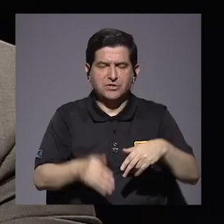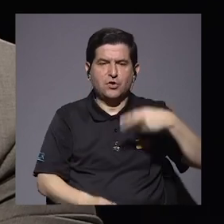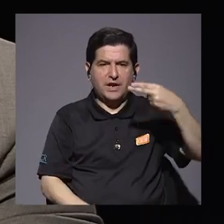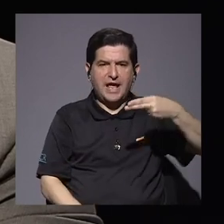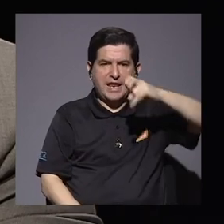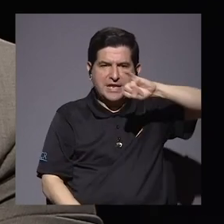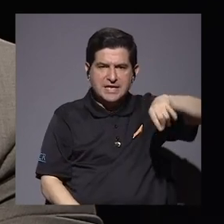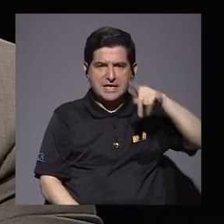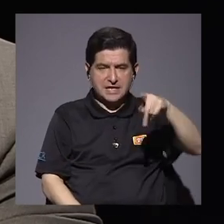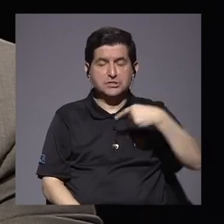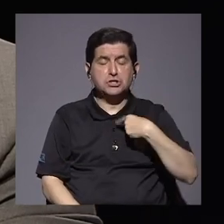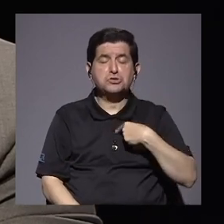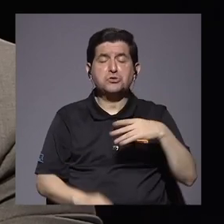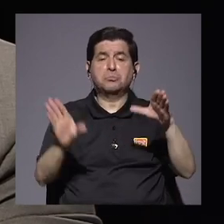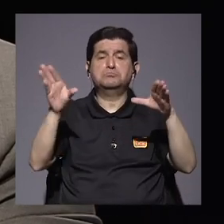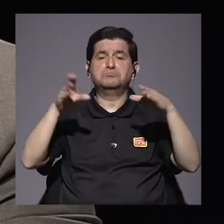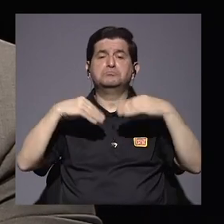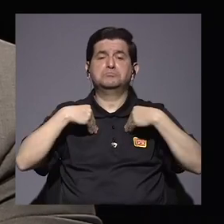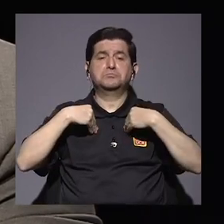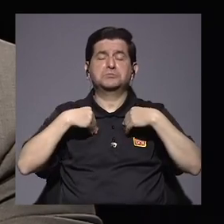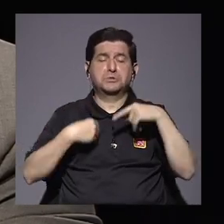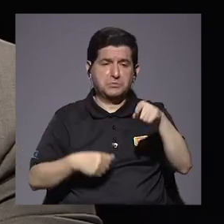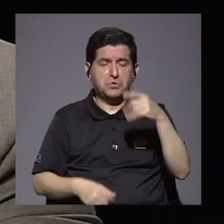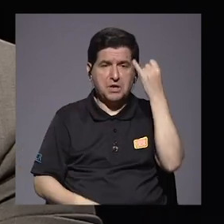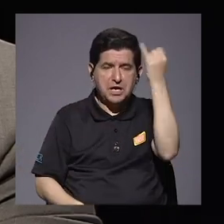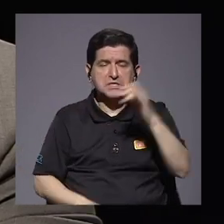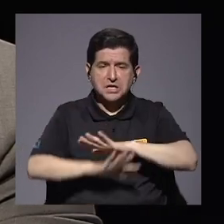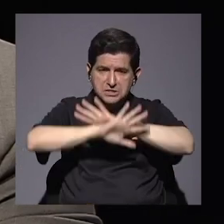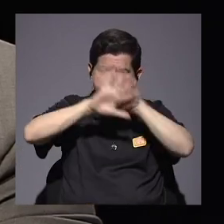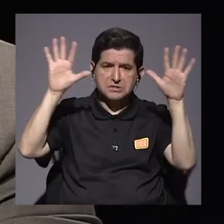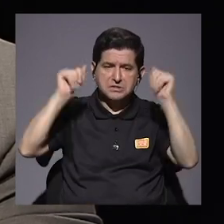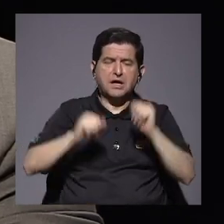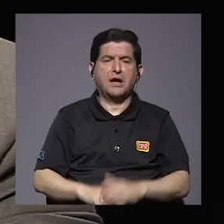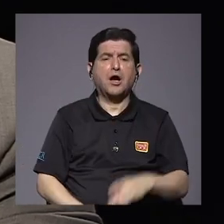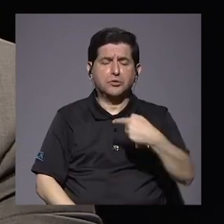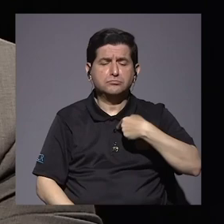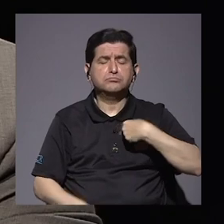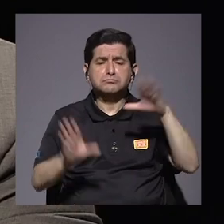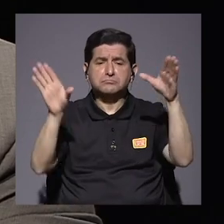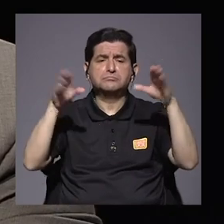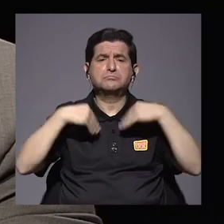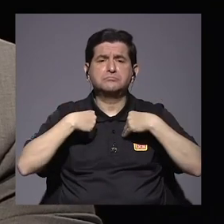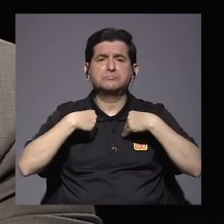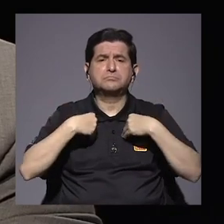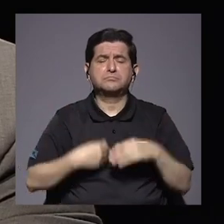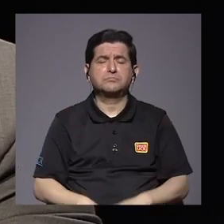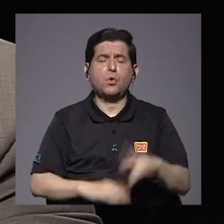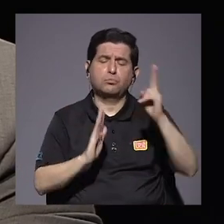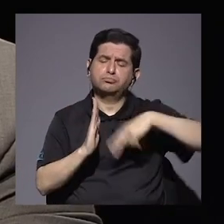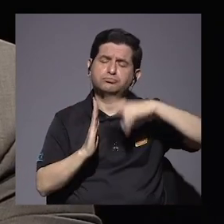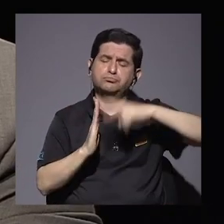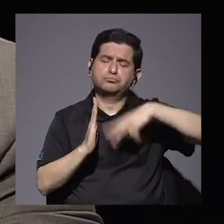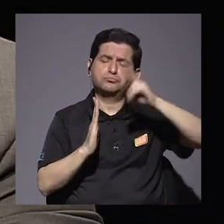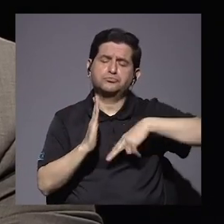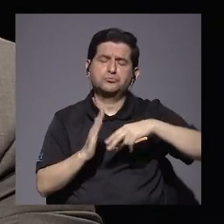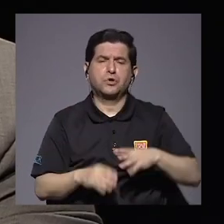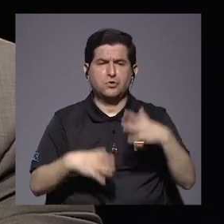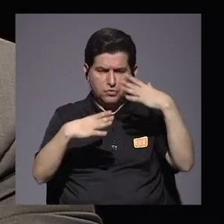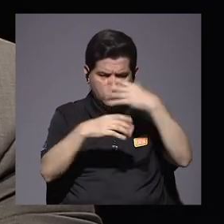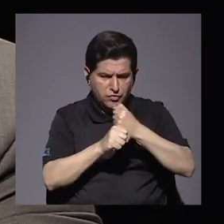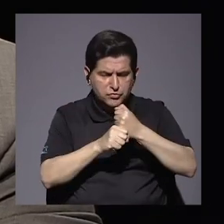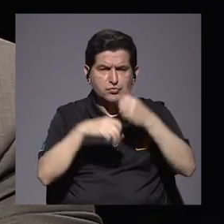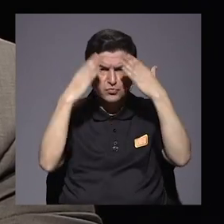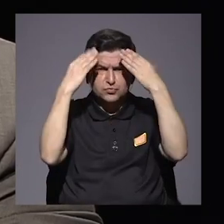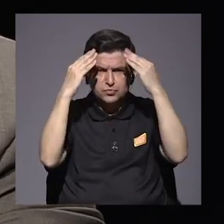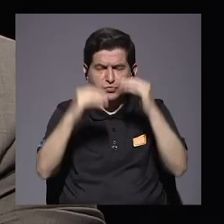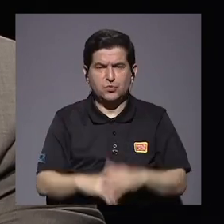Jensen. Yo accedí en esa línea de transparencia, accedí efectivamente a dar lectura a una